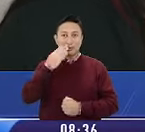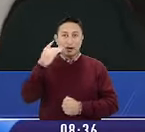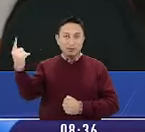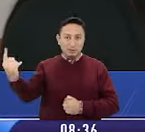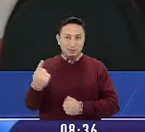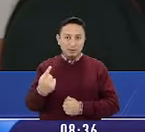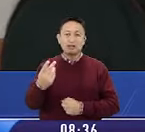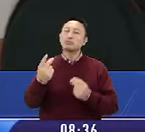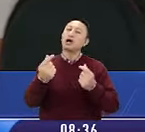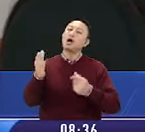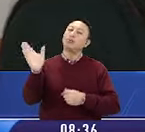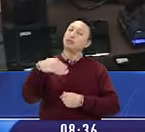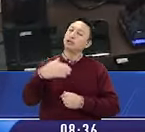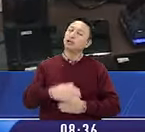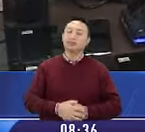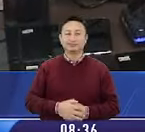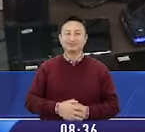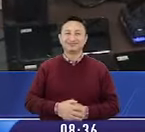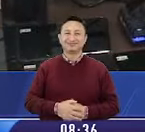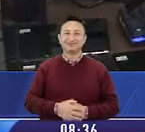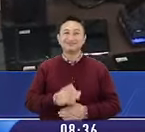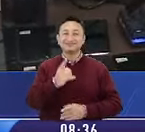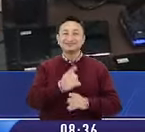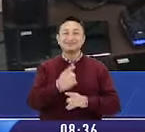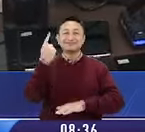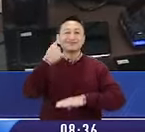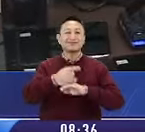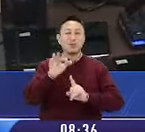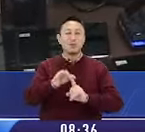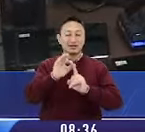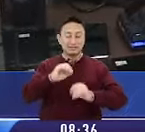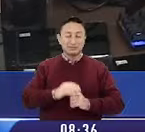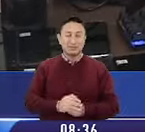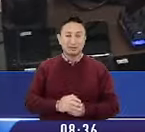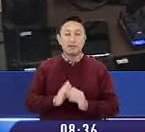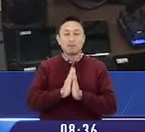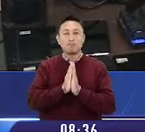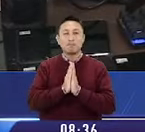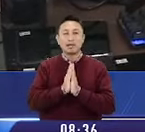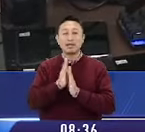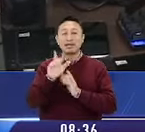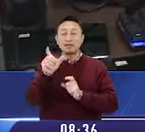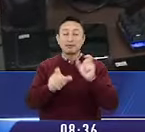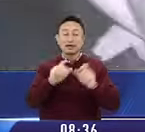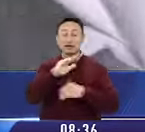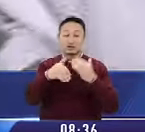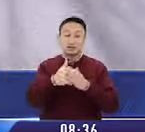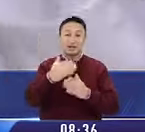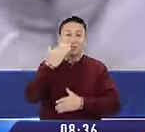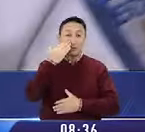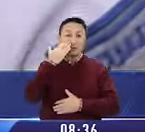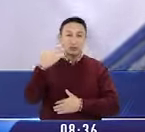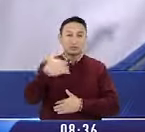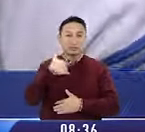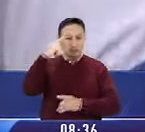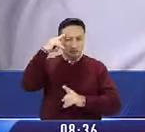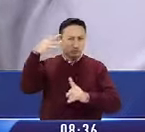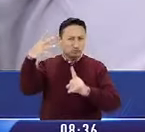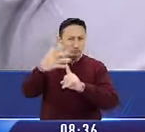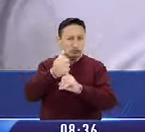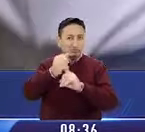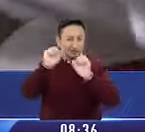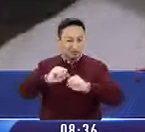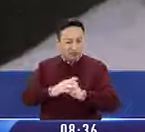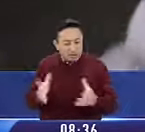regresa pronto y todo eso. Por ello, en este día tan especial, hace un llamado a todas las madres para que no desistan de sus sueños. Quizá